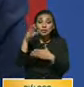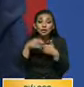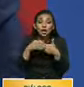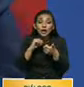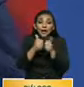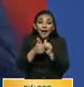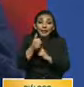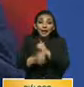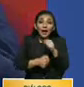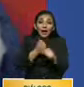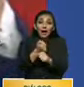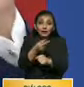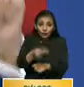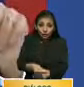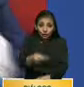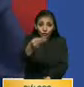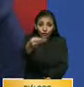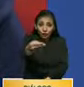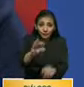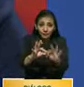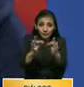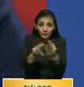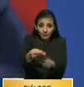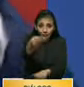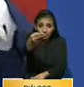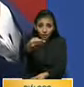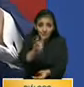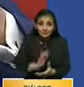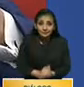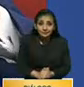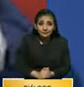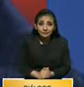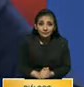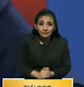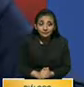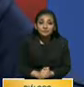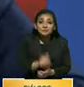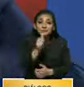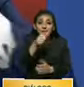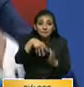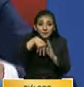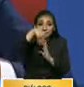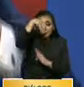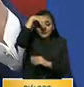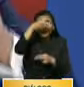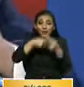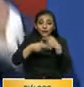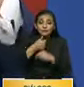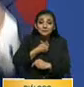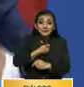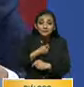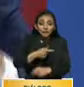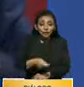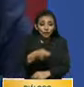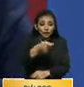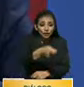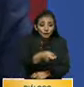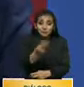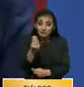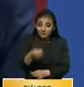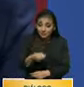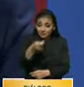al año en el bolsillo de las familias ecuatorianas y de los emprendedores, porque el dinero en manos de los